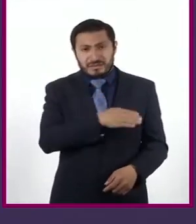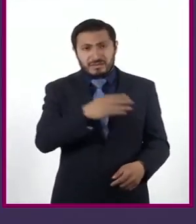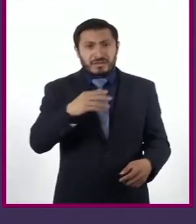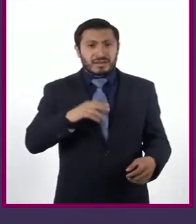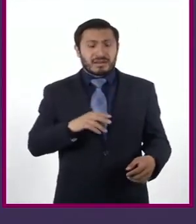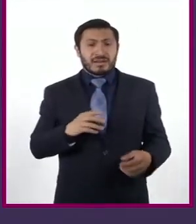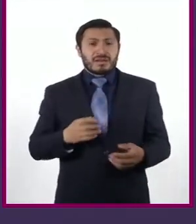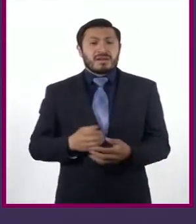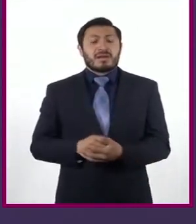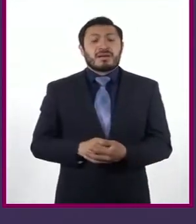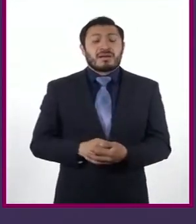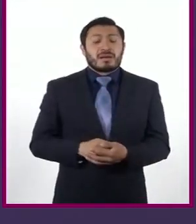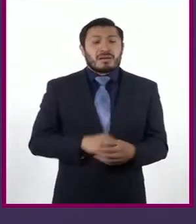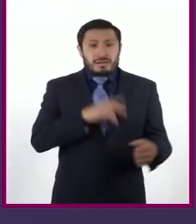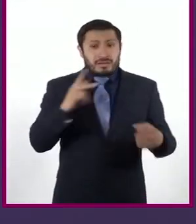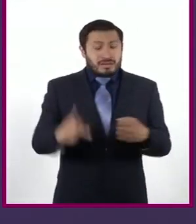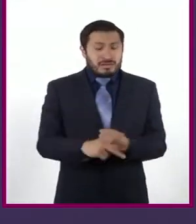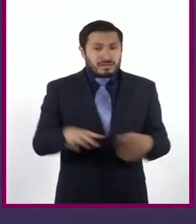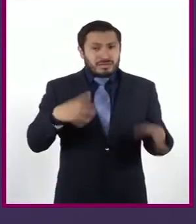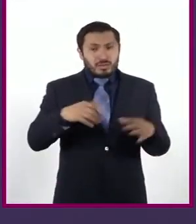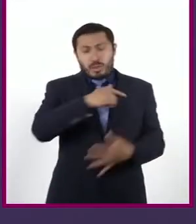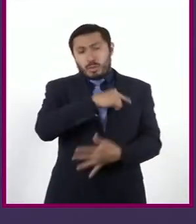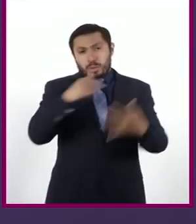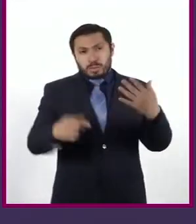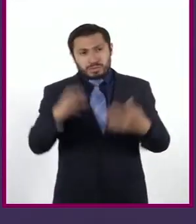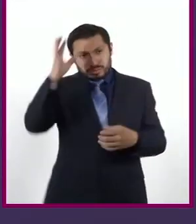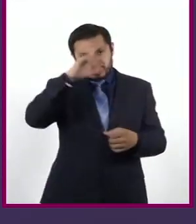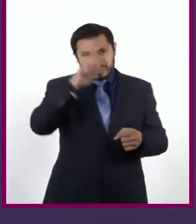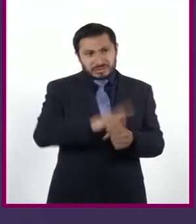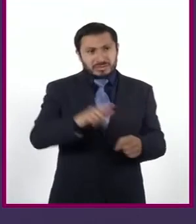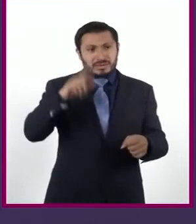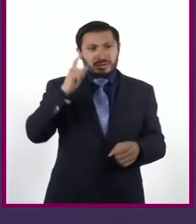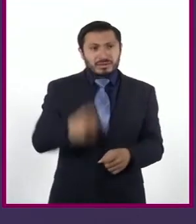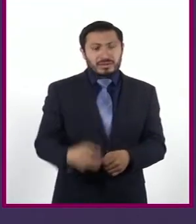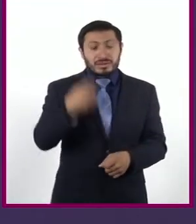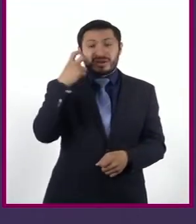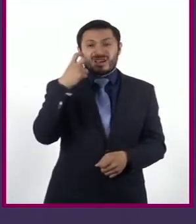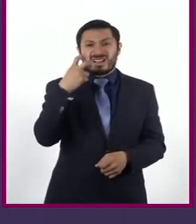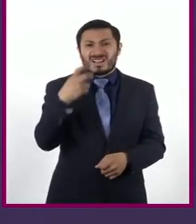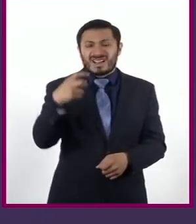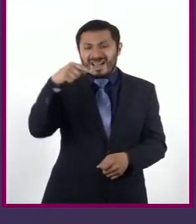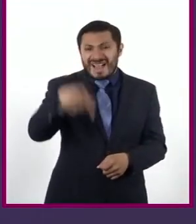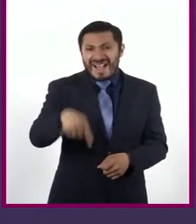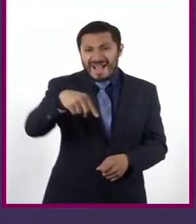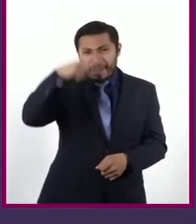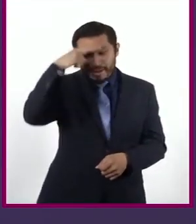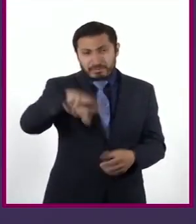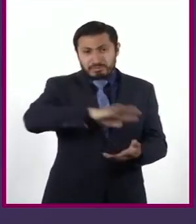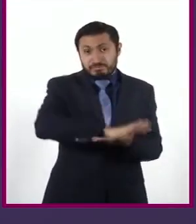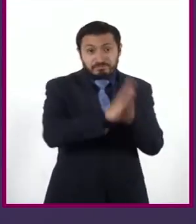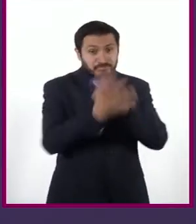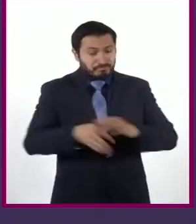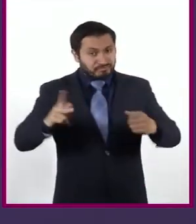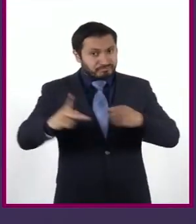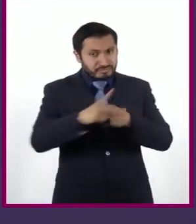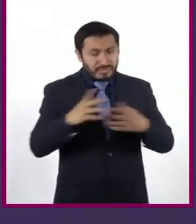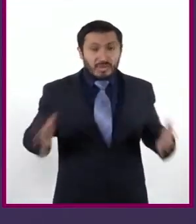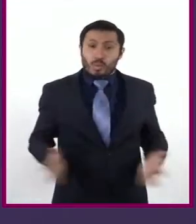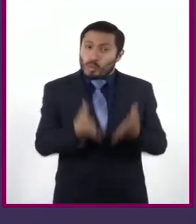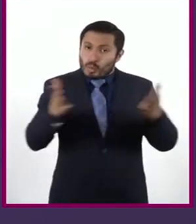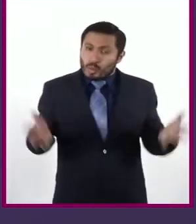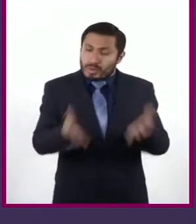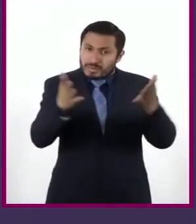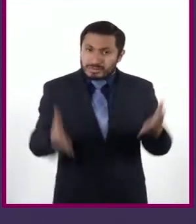hechos intercultural, es decir, convertir a México en un país que incluye y fomenta la interacción,